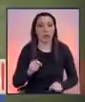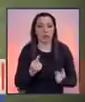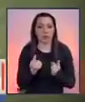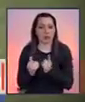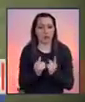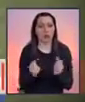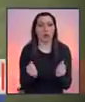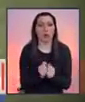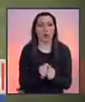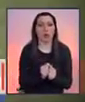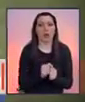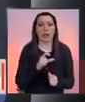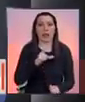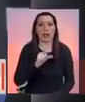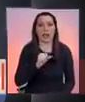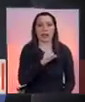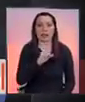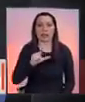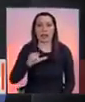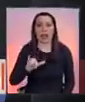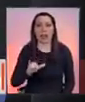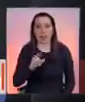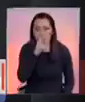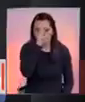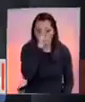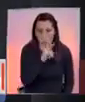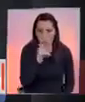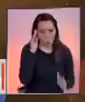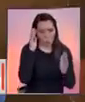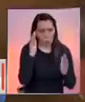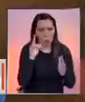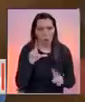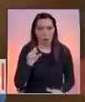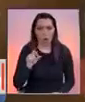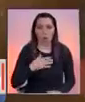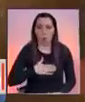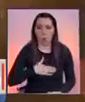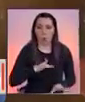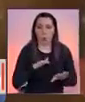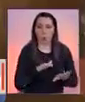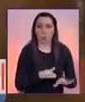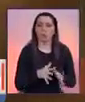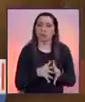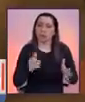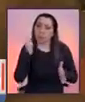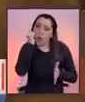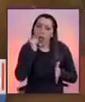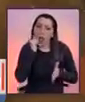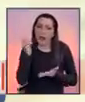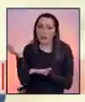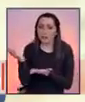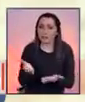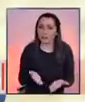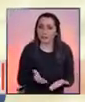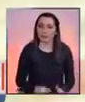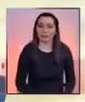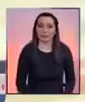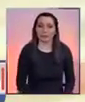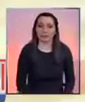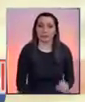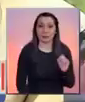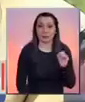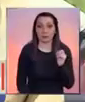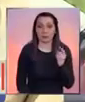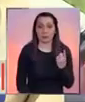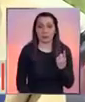con Carlos Humberto Caselli y es ídolo para la hinchada colocolina. Recuerda el gran cariño con que lo recibieron. Primero diferente